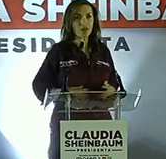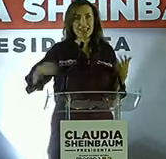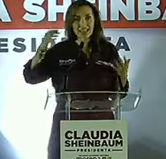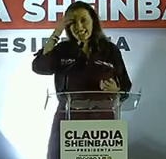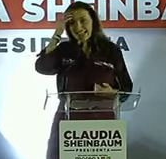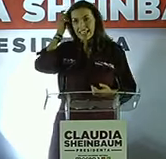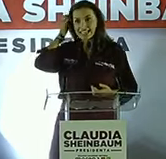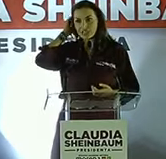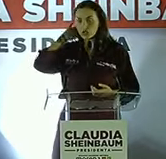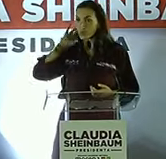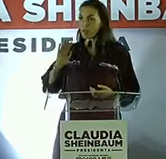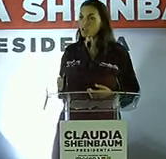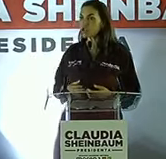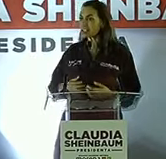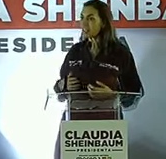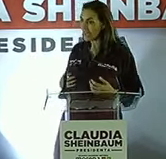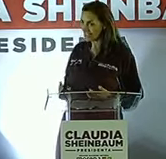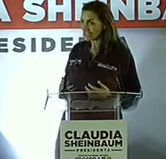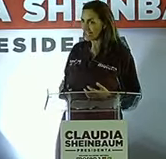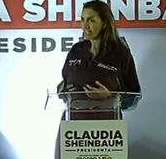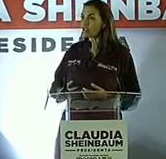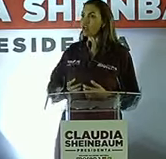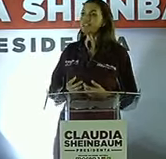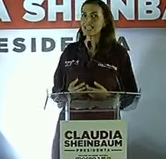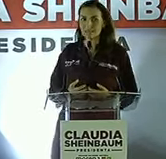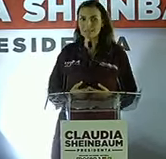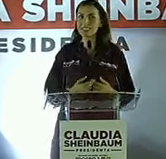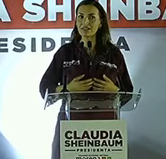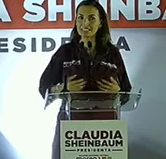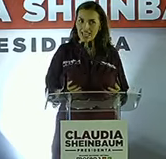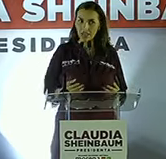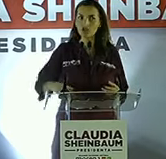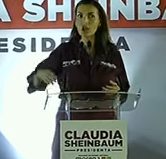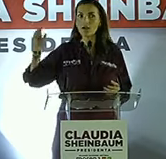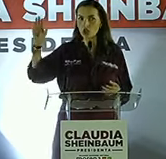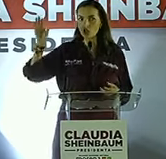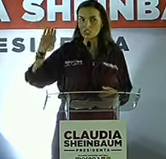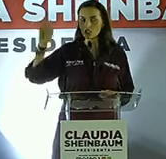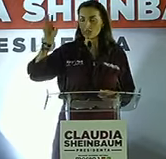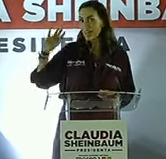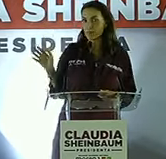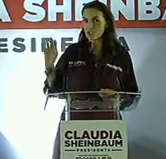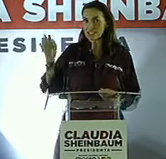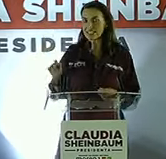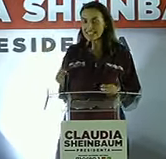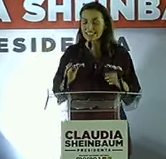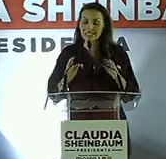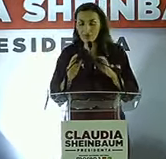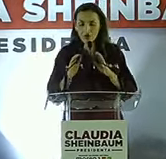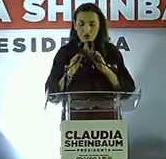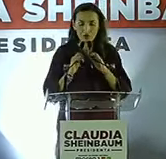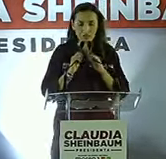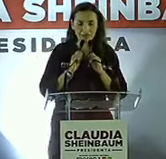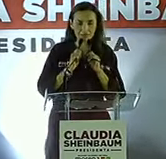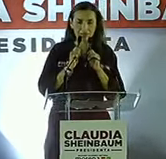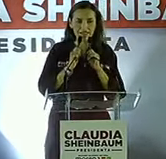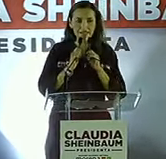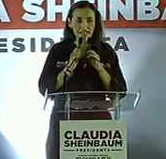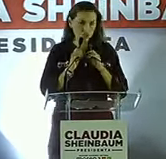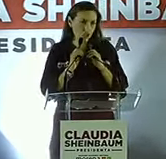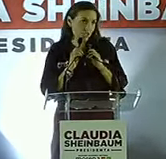que requiere que estos pueblos no desaparezcan y no estén invisibilizados con todos esos premios que dicen que esta es la mejor ciudad para